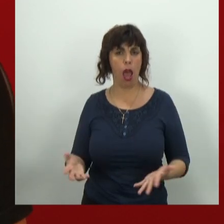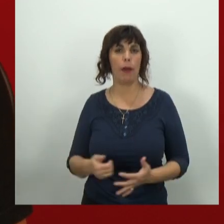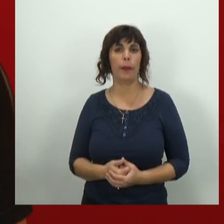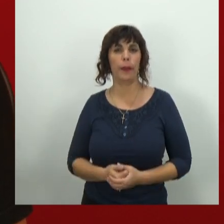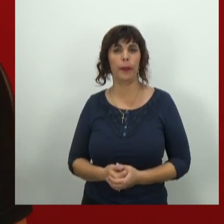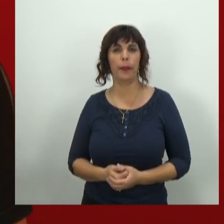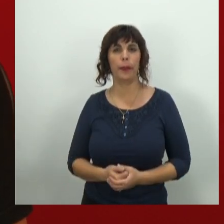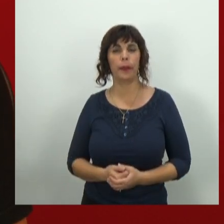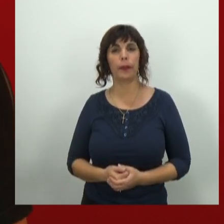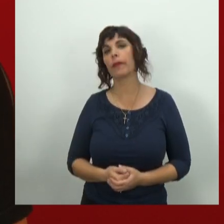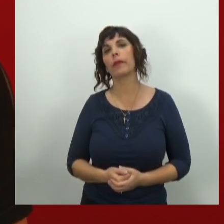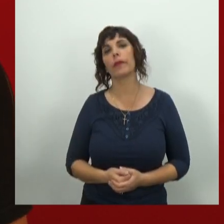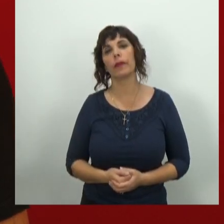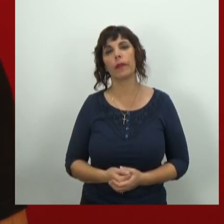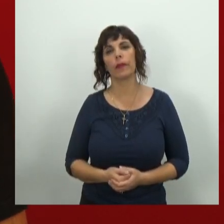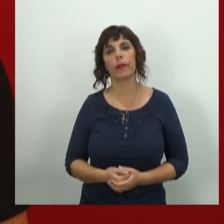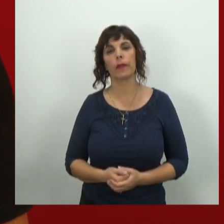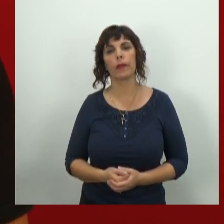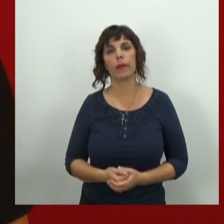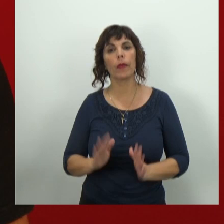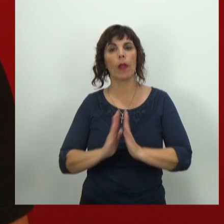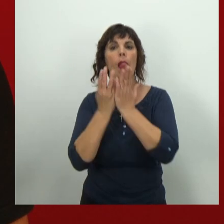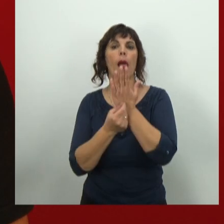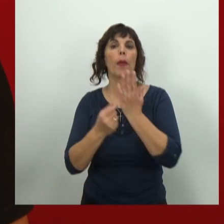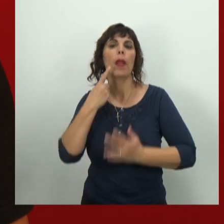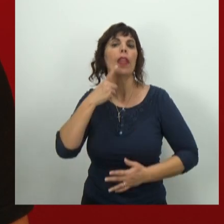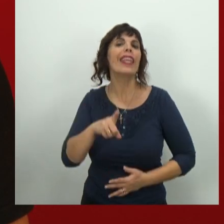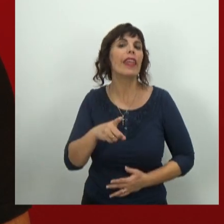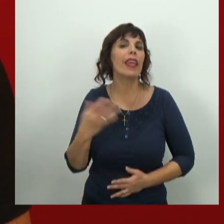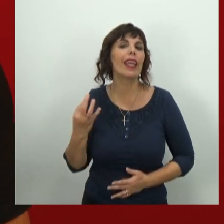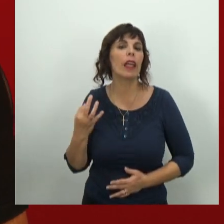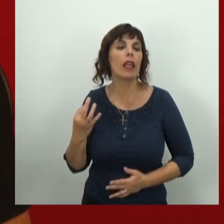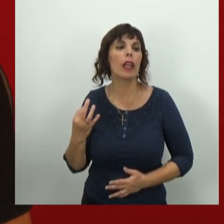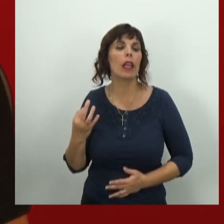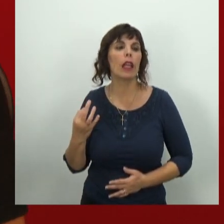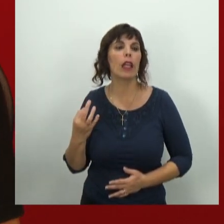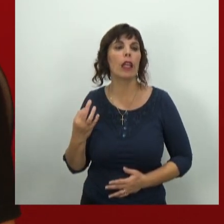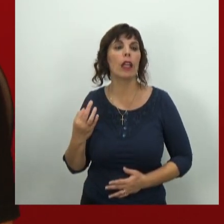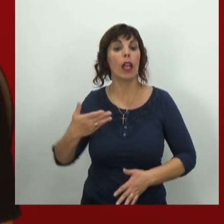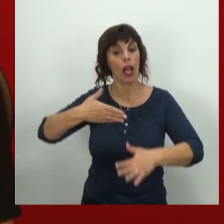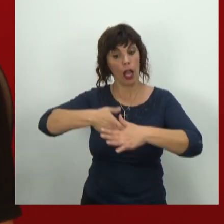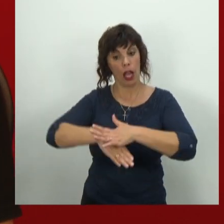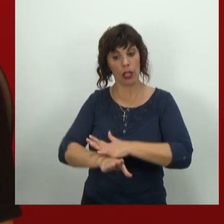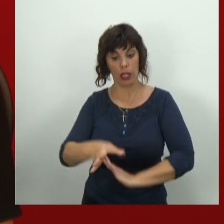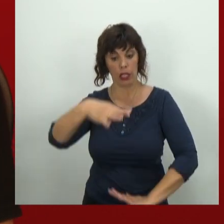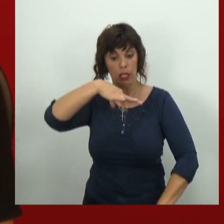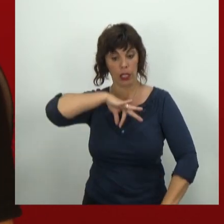Jesucristo? La Biblia nos dice que a través del Espíritu